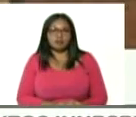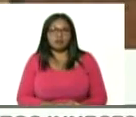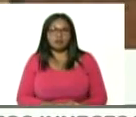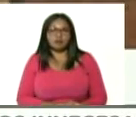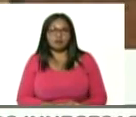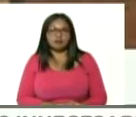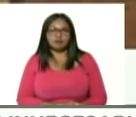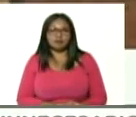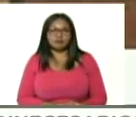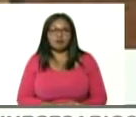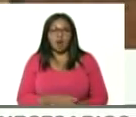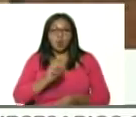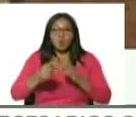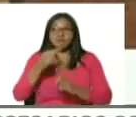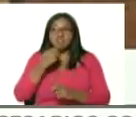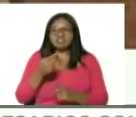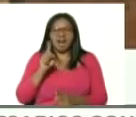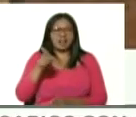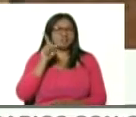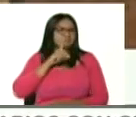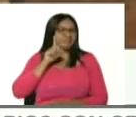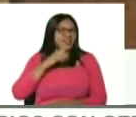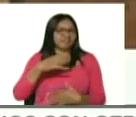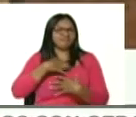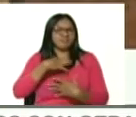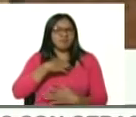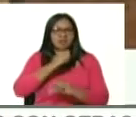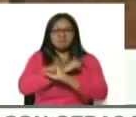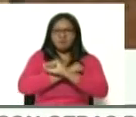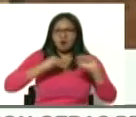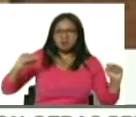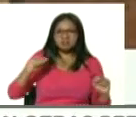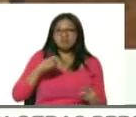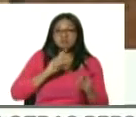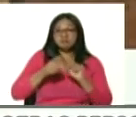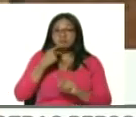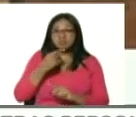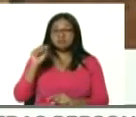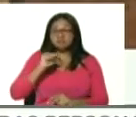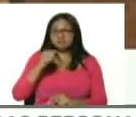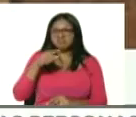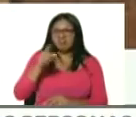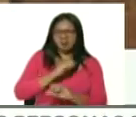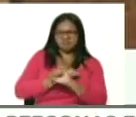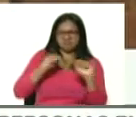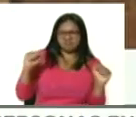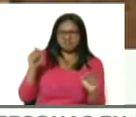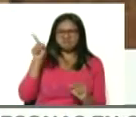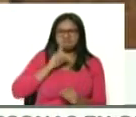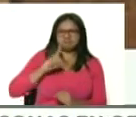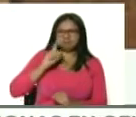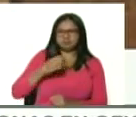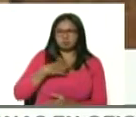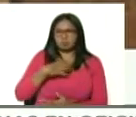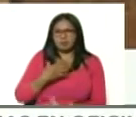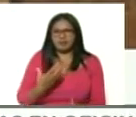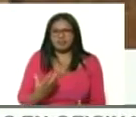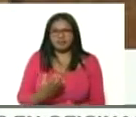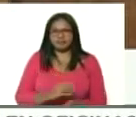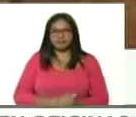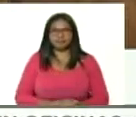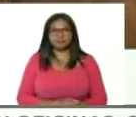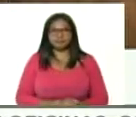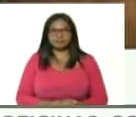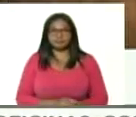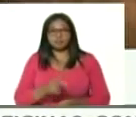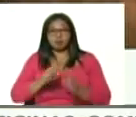algunos dicen, eso es una utopía irrealizable. Hay gente que lo dice. Eso es la utopía irrealizable.